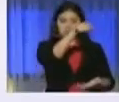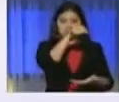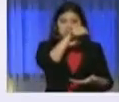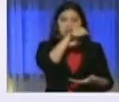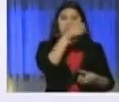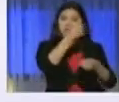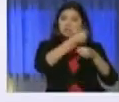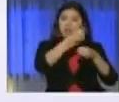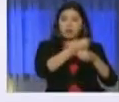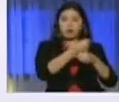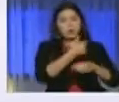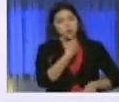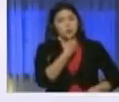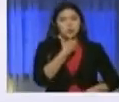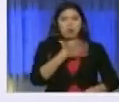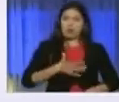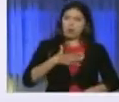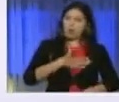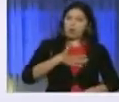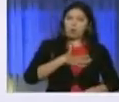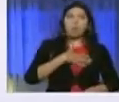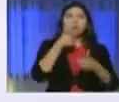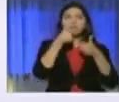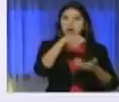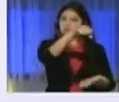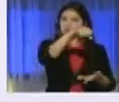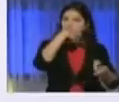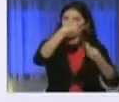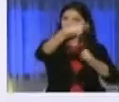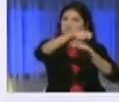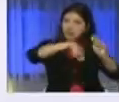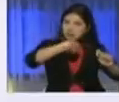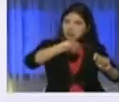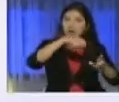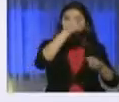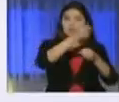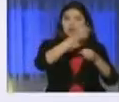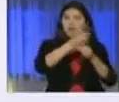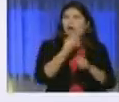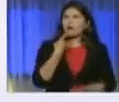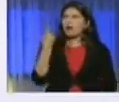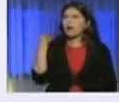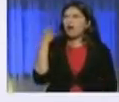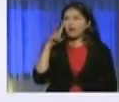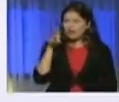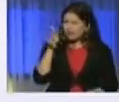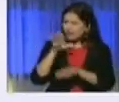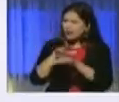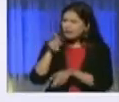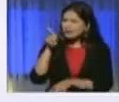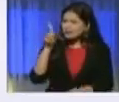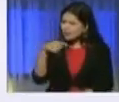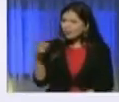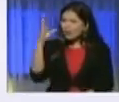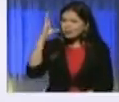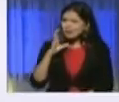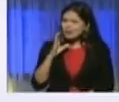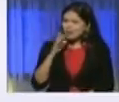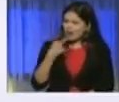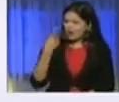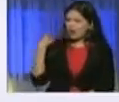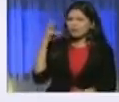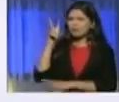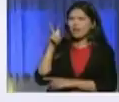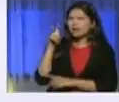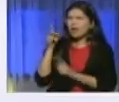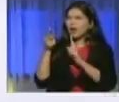trabajo. Hicieron tremenda jornada. En estos días, el viernes fue, Cilia, el viernes este que pasó o el